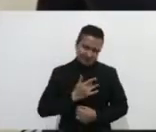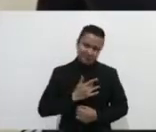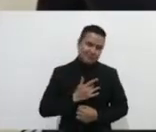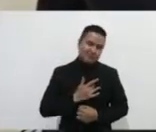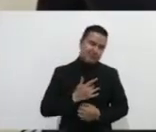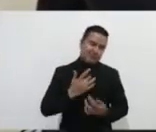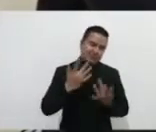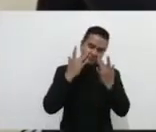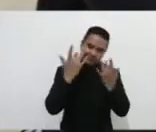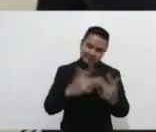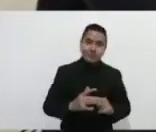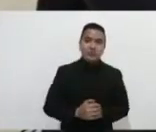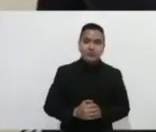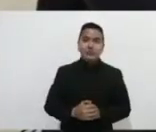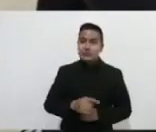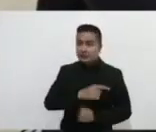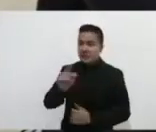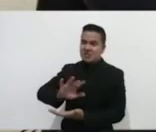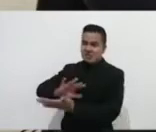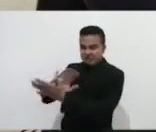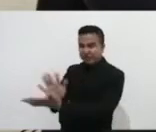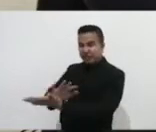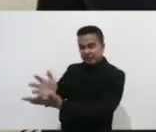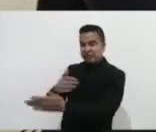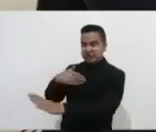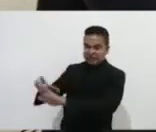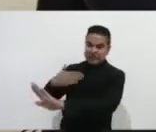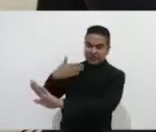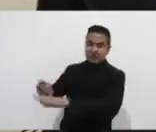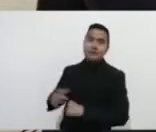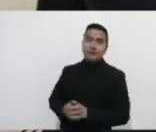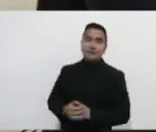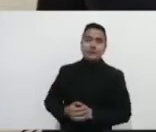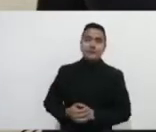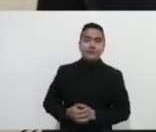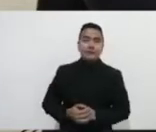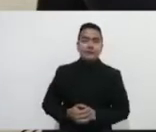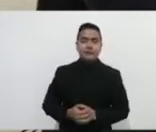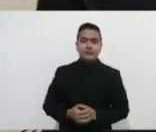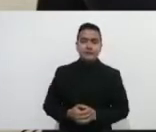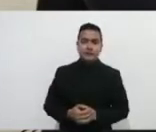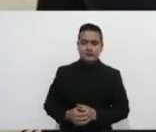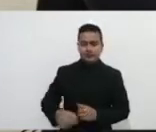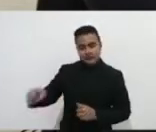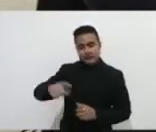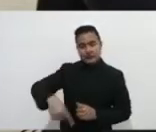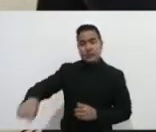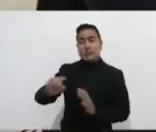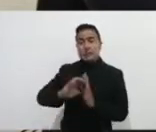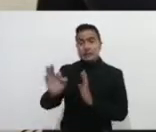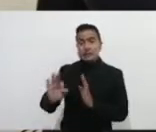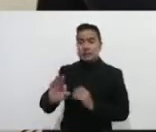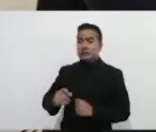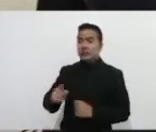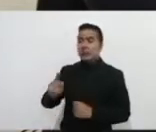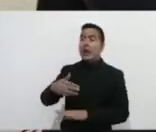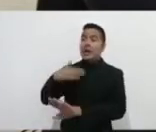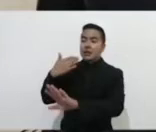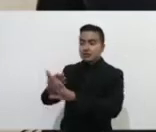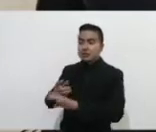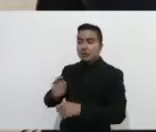en la participación, las agreden y las agresiones pueden ser de múltiples índoles, por ejemplo,